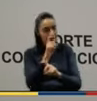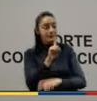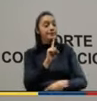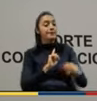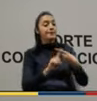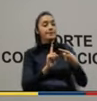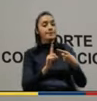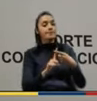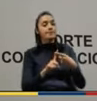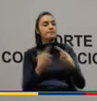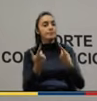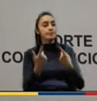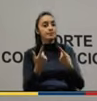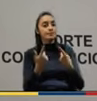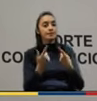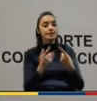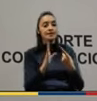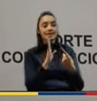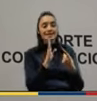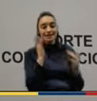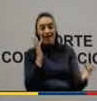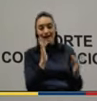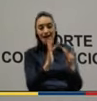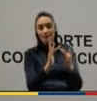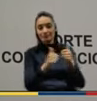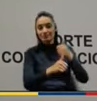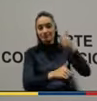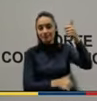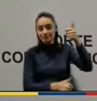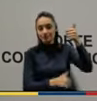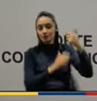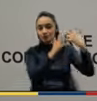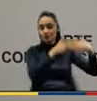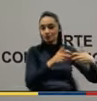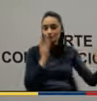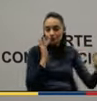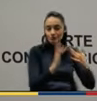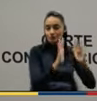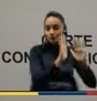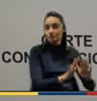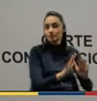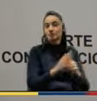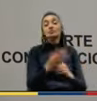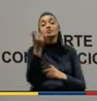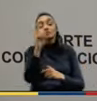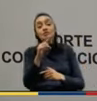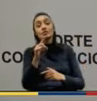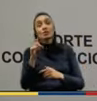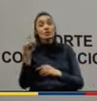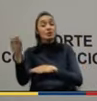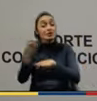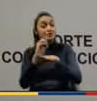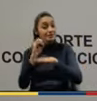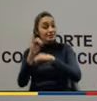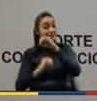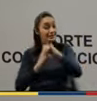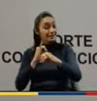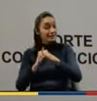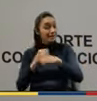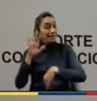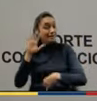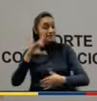la cesión de competencias soberanas y el problema del déficit democrático en las organizaciones internacionales, especialmente de América